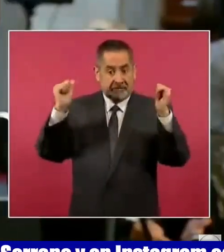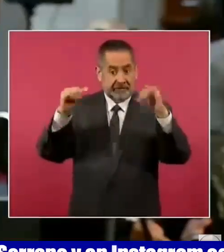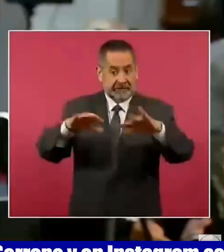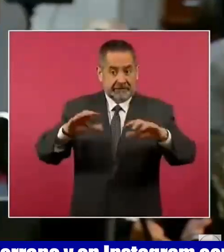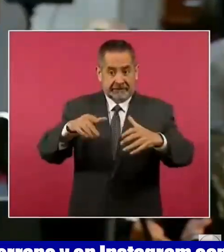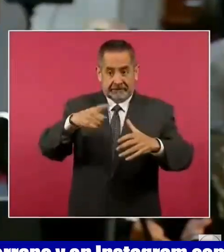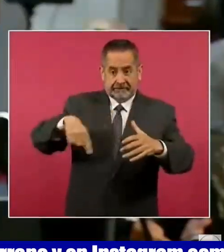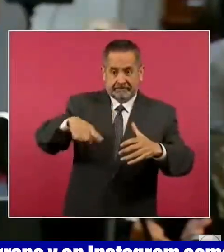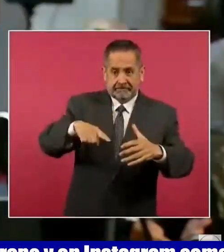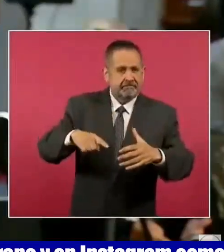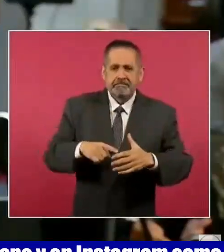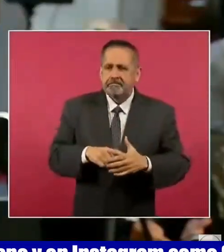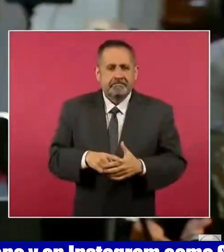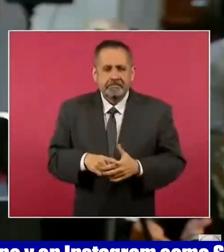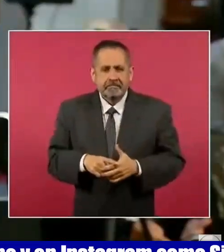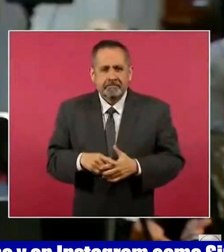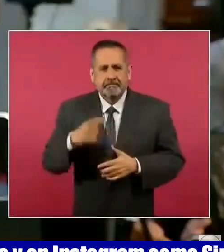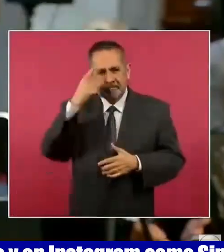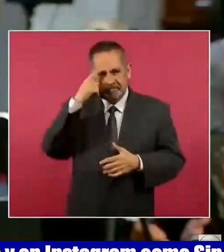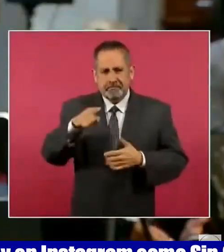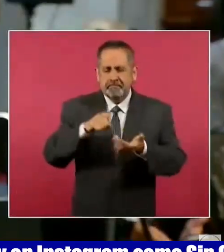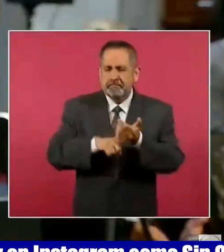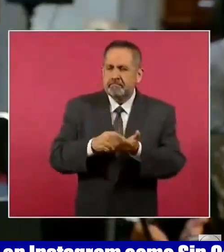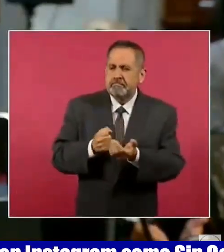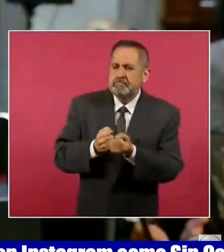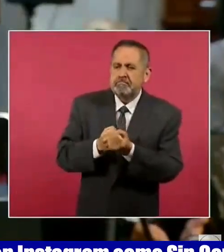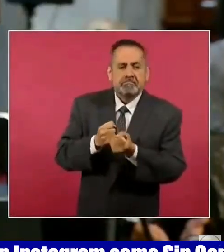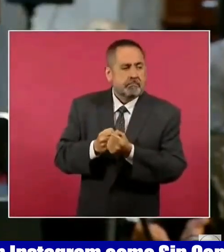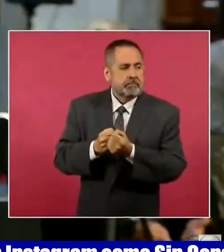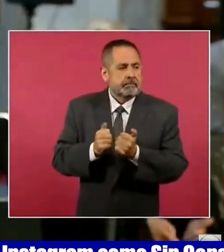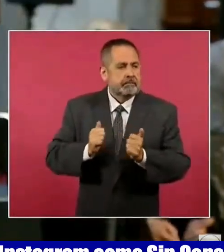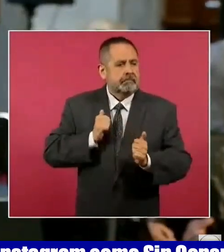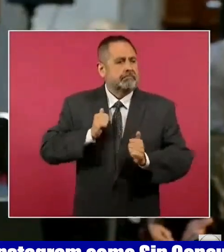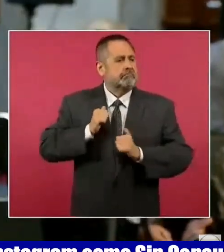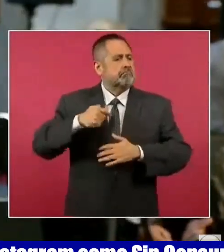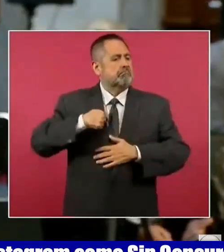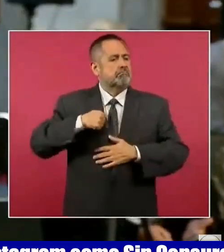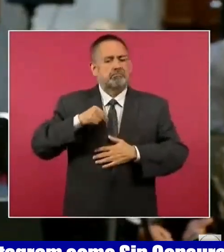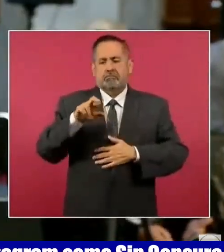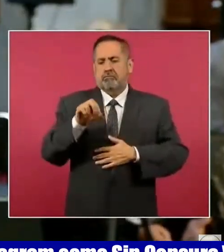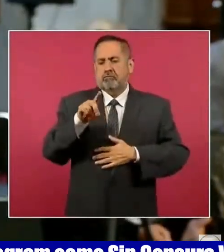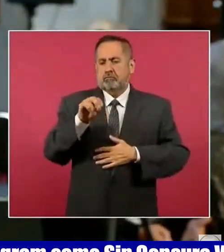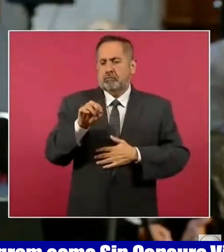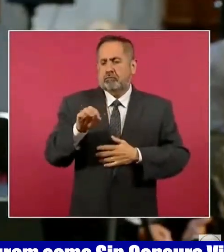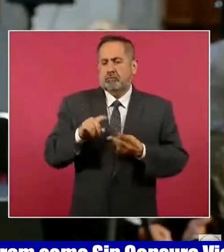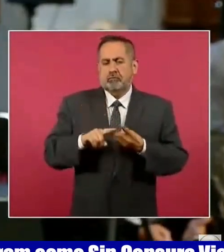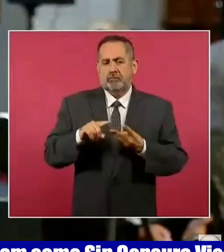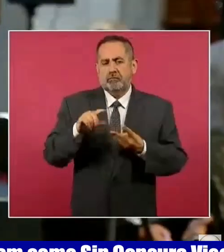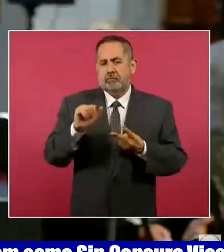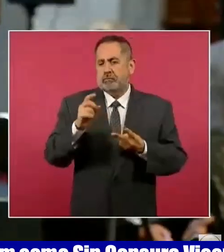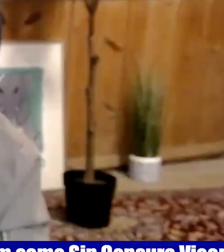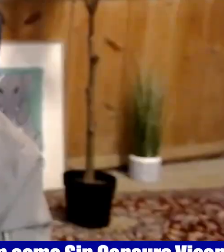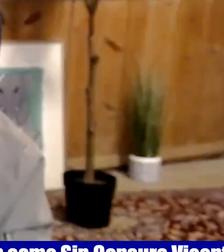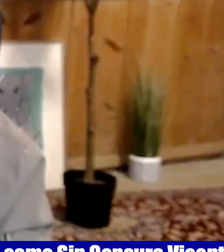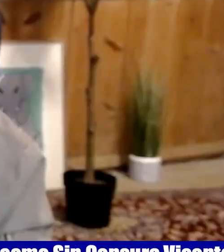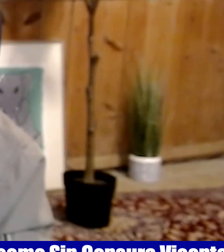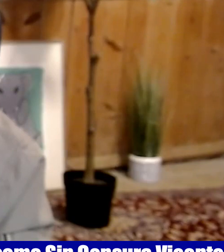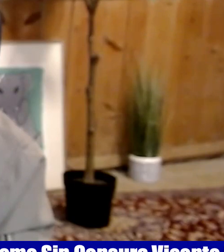Planteó un su que supuestamente, mire yo, aquí en Sin Censura, no podemos